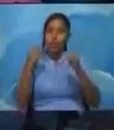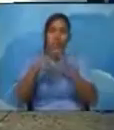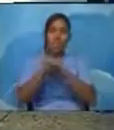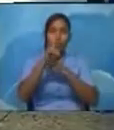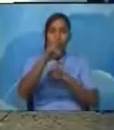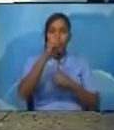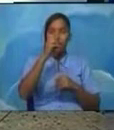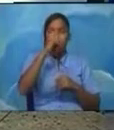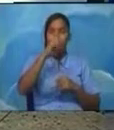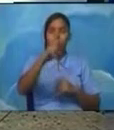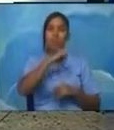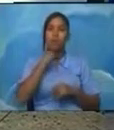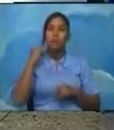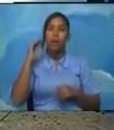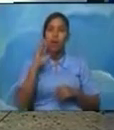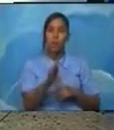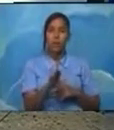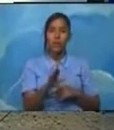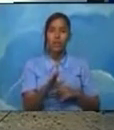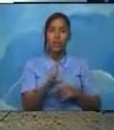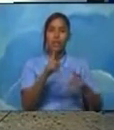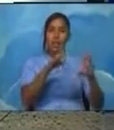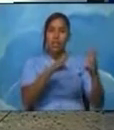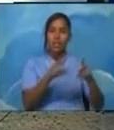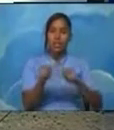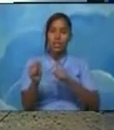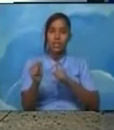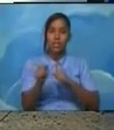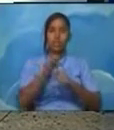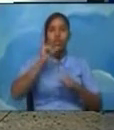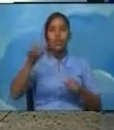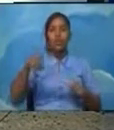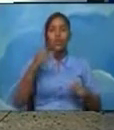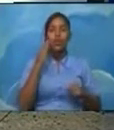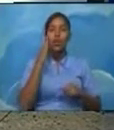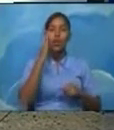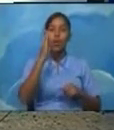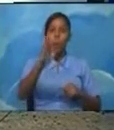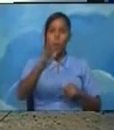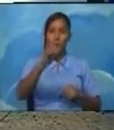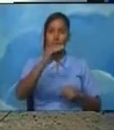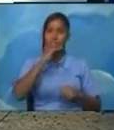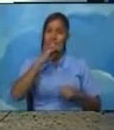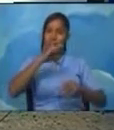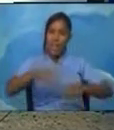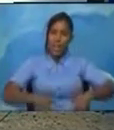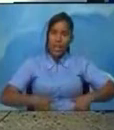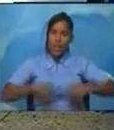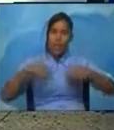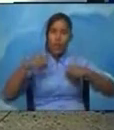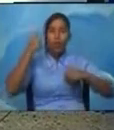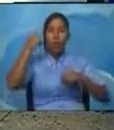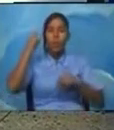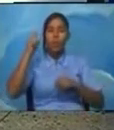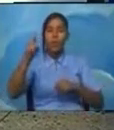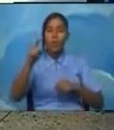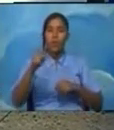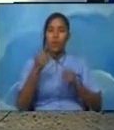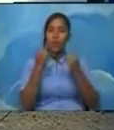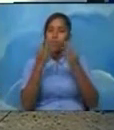hacia arriba se van a morir en el desierto. Aleluya. Jehová se enojó a causa de